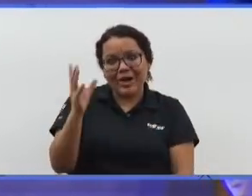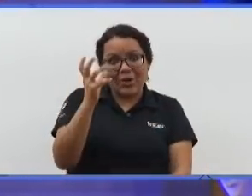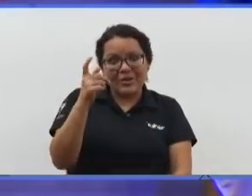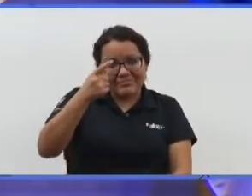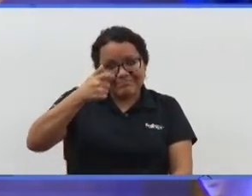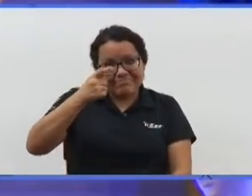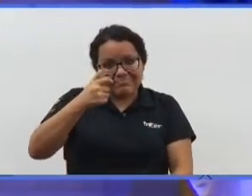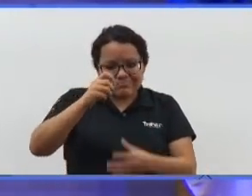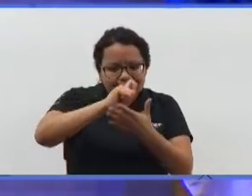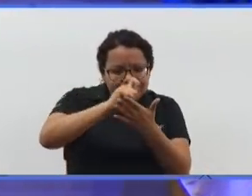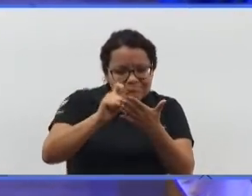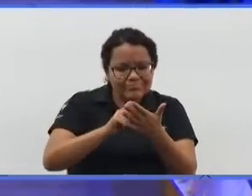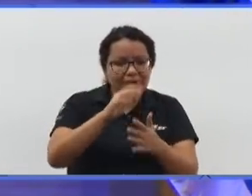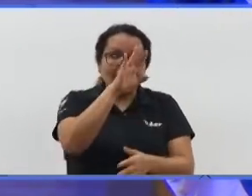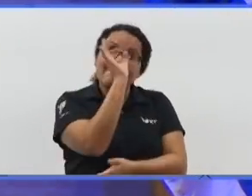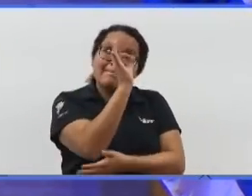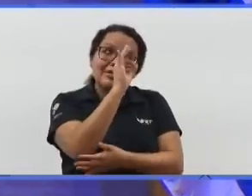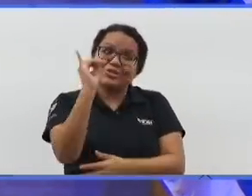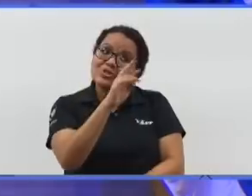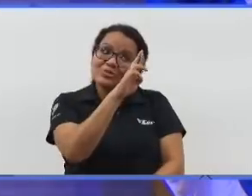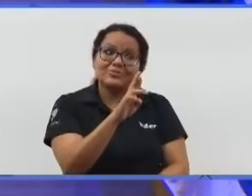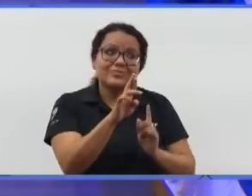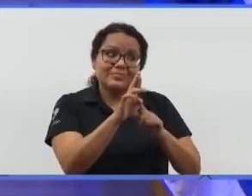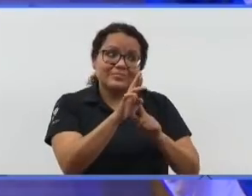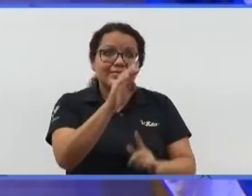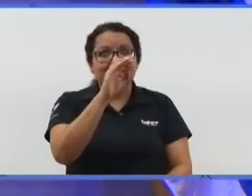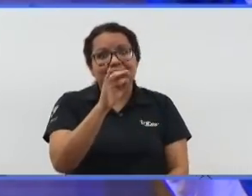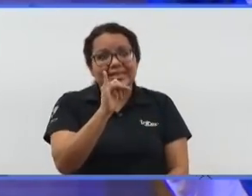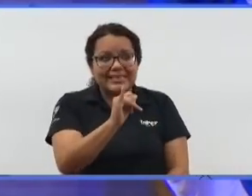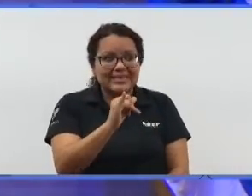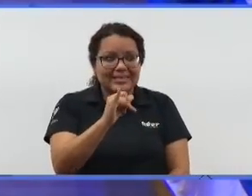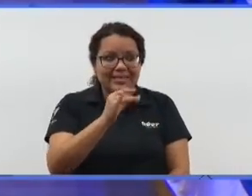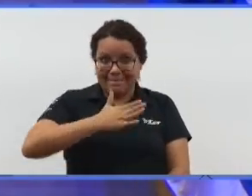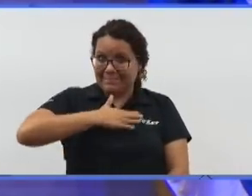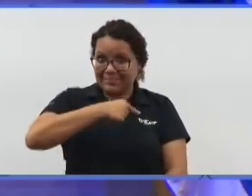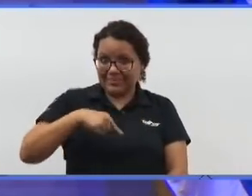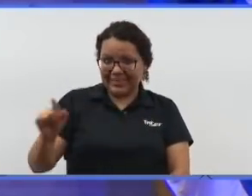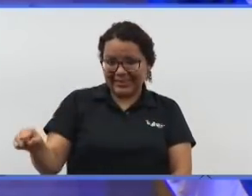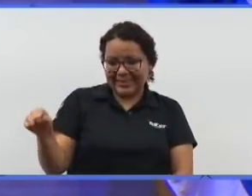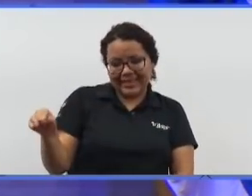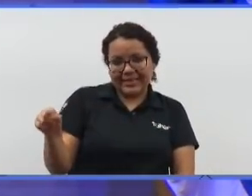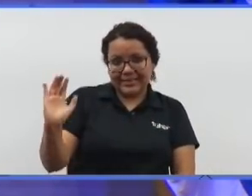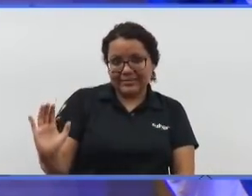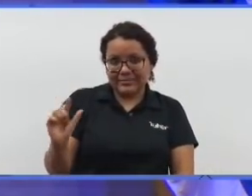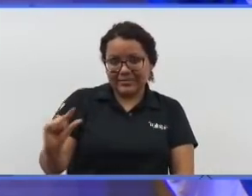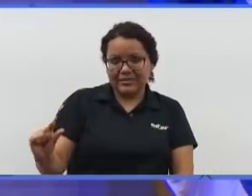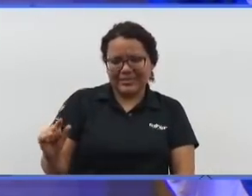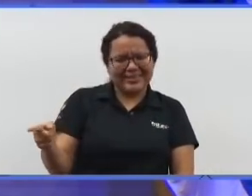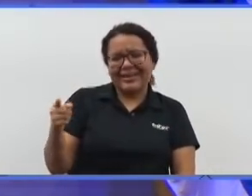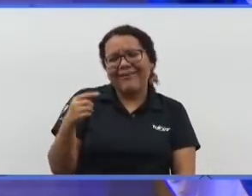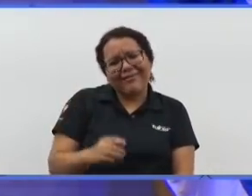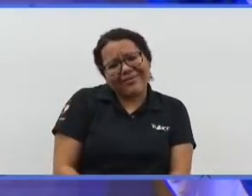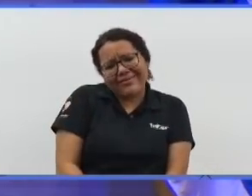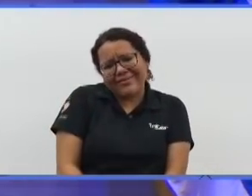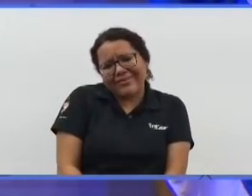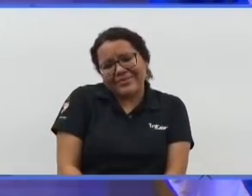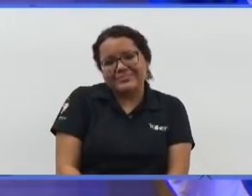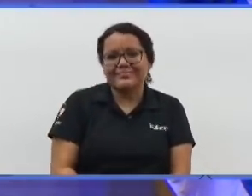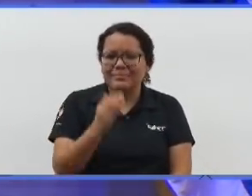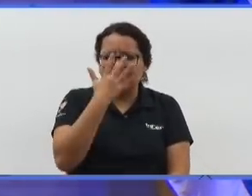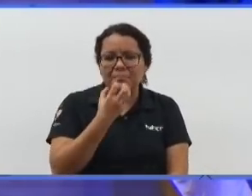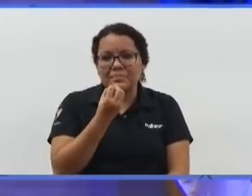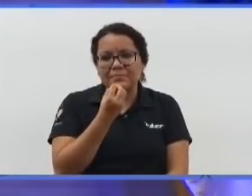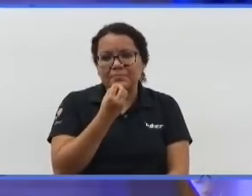pastor juniors y la el nombre de la niña chiquita imagínense la inocencia no sabe el animal a quien le trajo las canteras la creatura